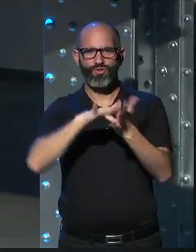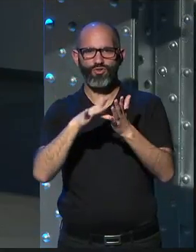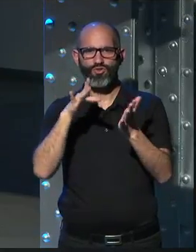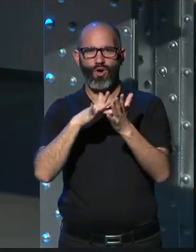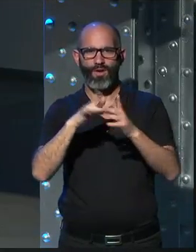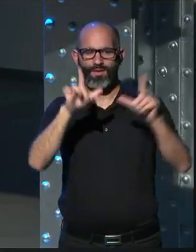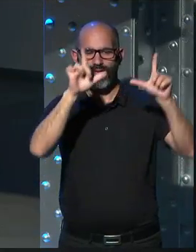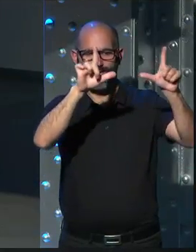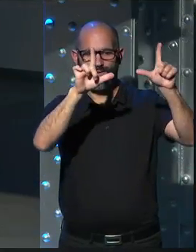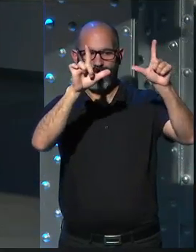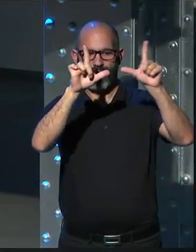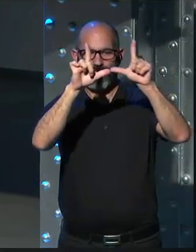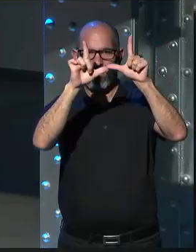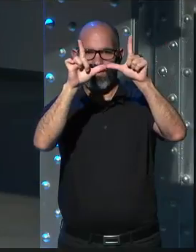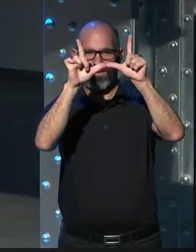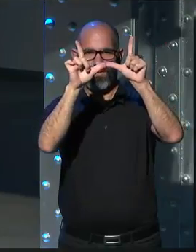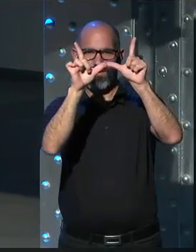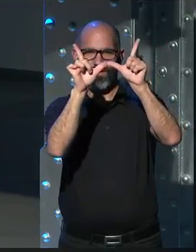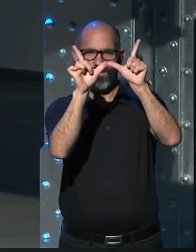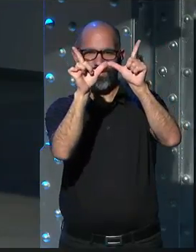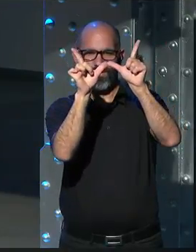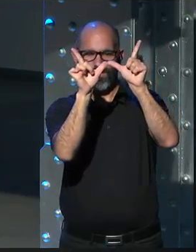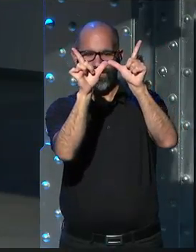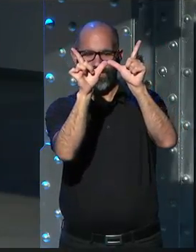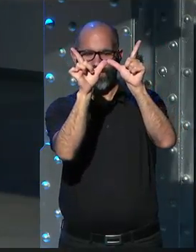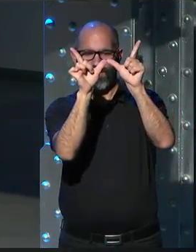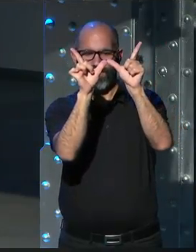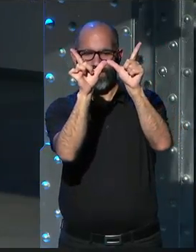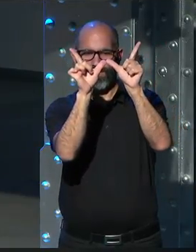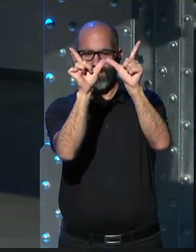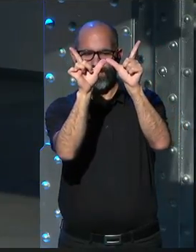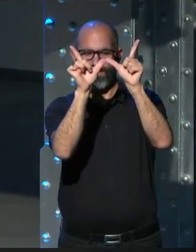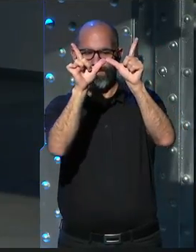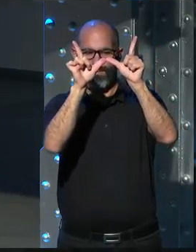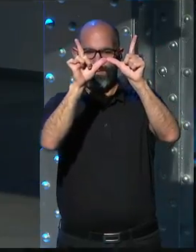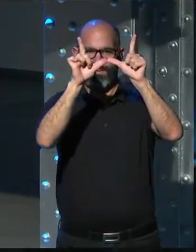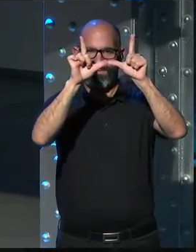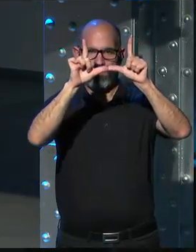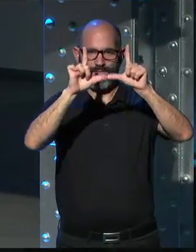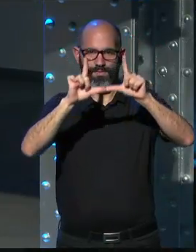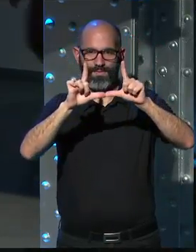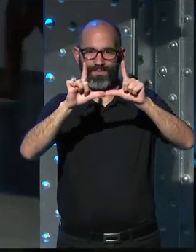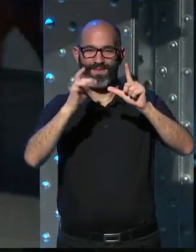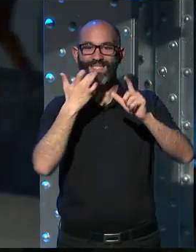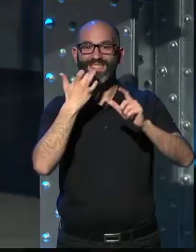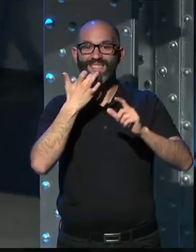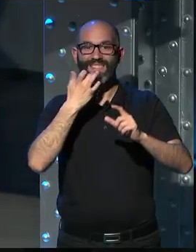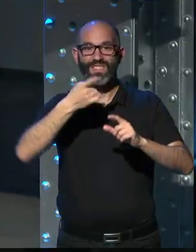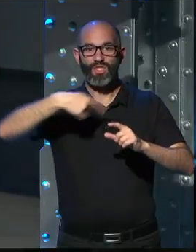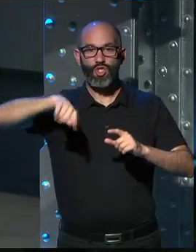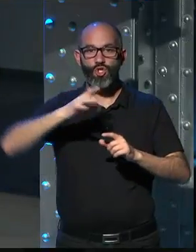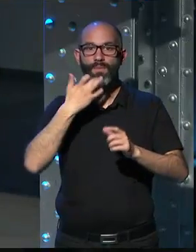entre estos rectángulos. Ya vemos que existe una cierta estructura, quizás un cierto volumen. Si añadimos simplemente